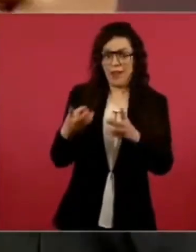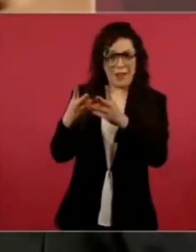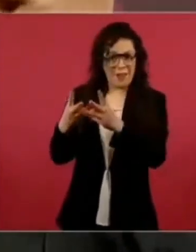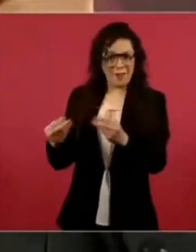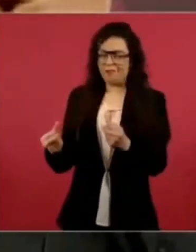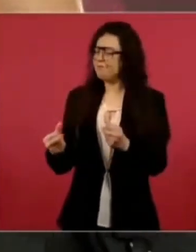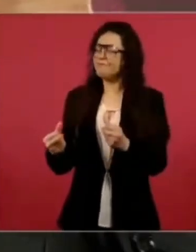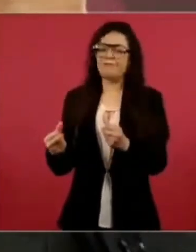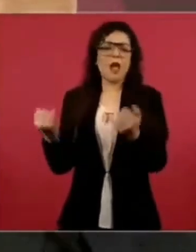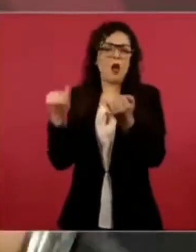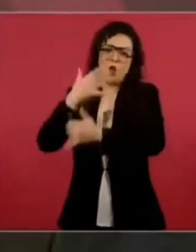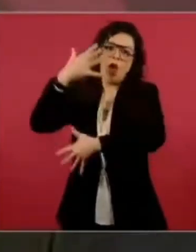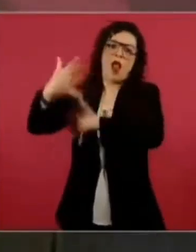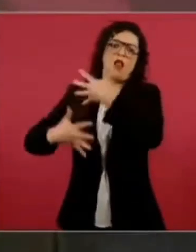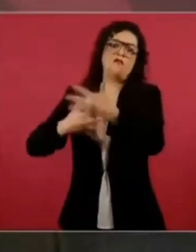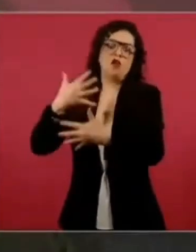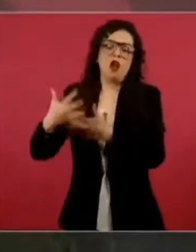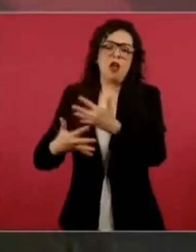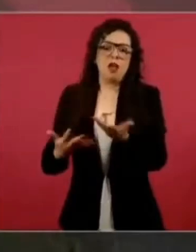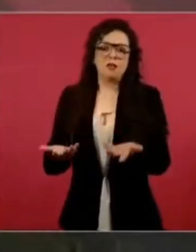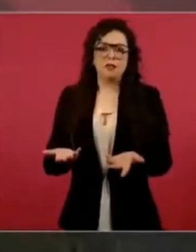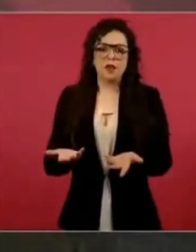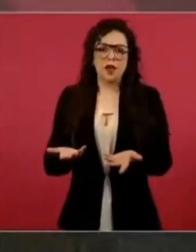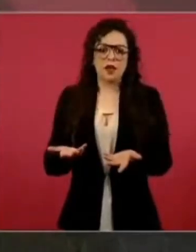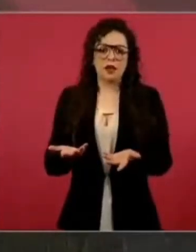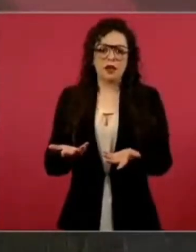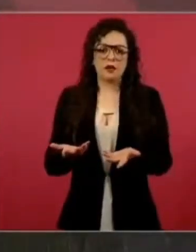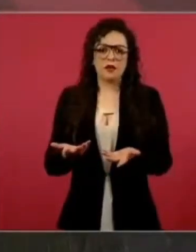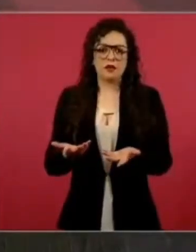va a temblar la mano,